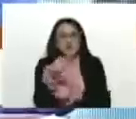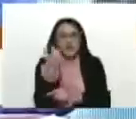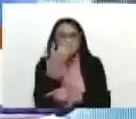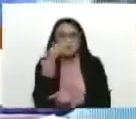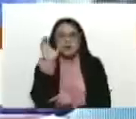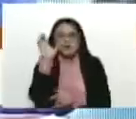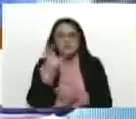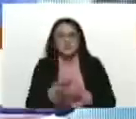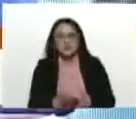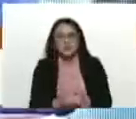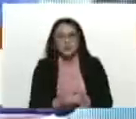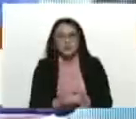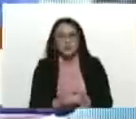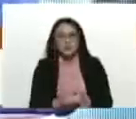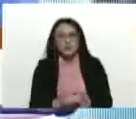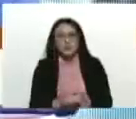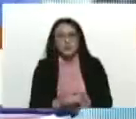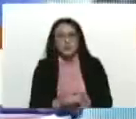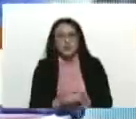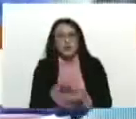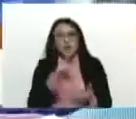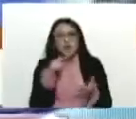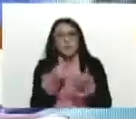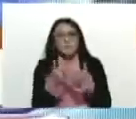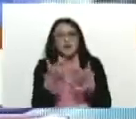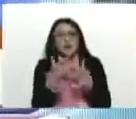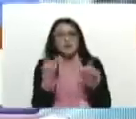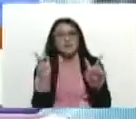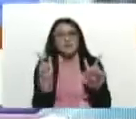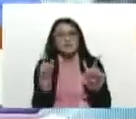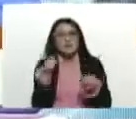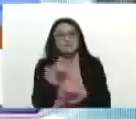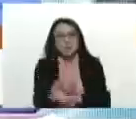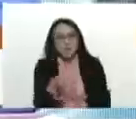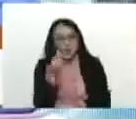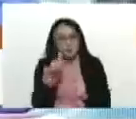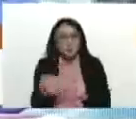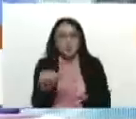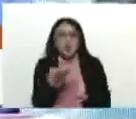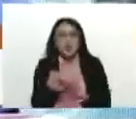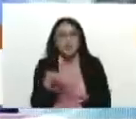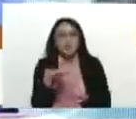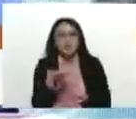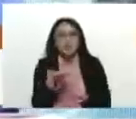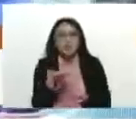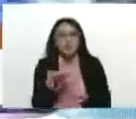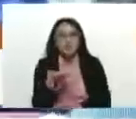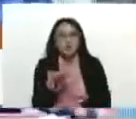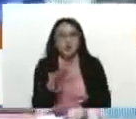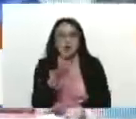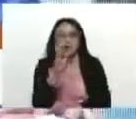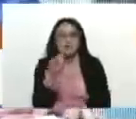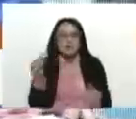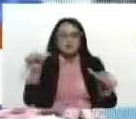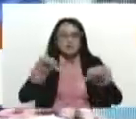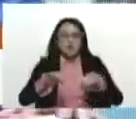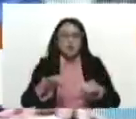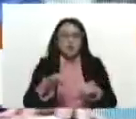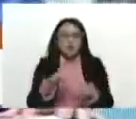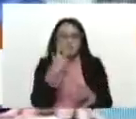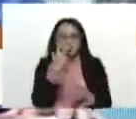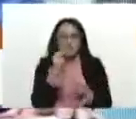imperialismo en nombre de la libertad iba a imponerle a los pueblos desgracias miseria